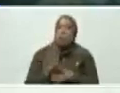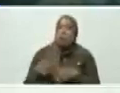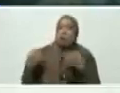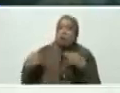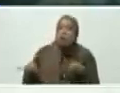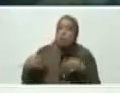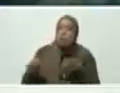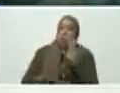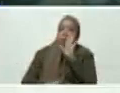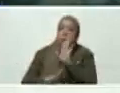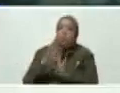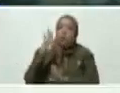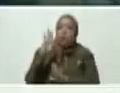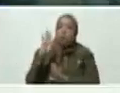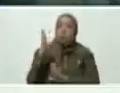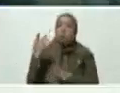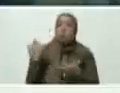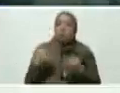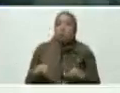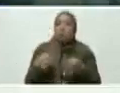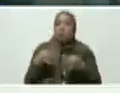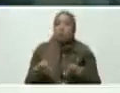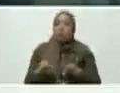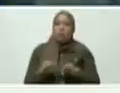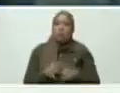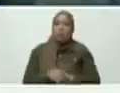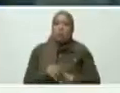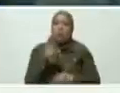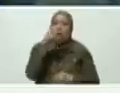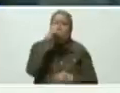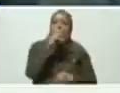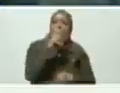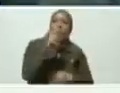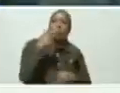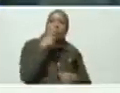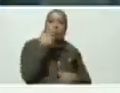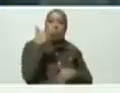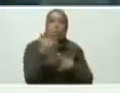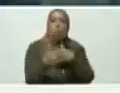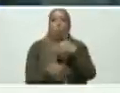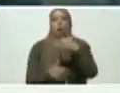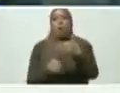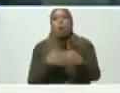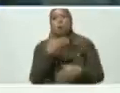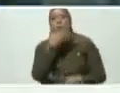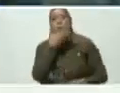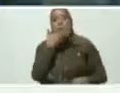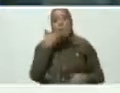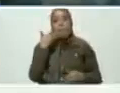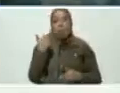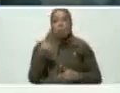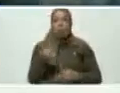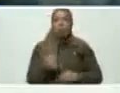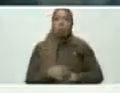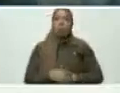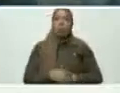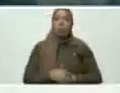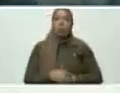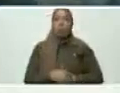viene recuperando la economía cada año que pasa damos un buen paso damos un mejor paso